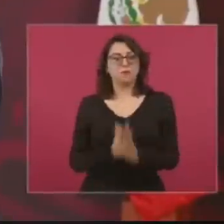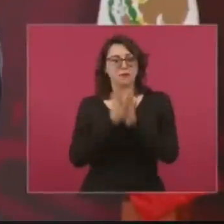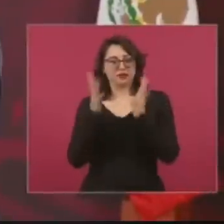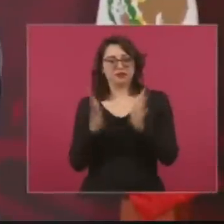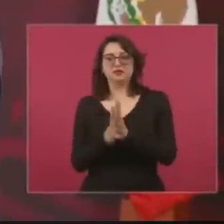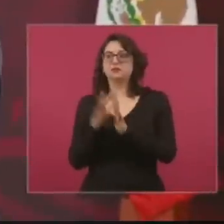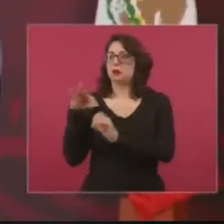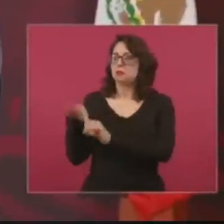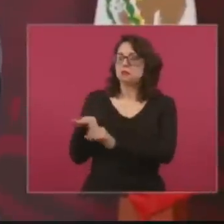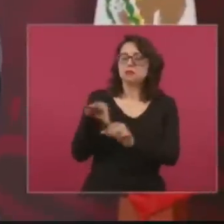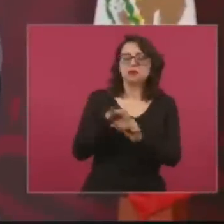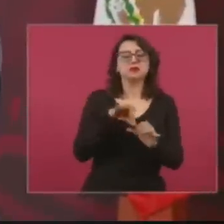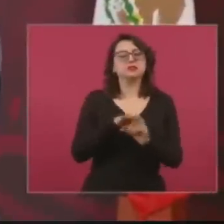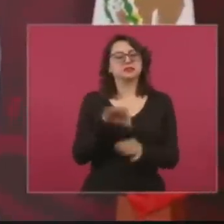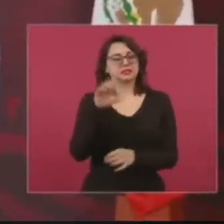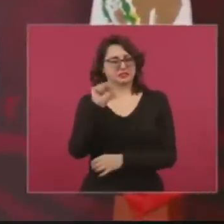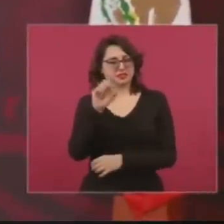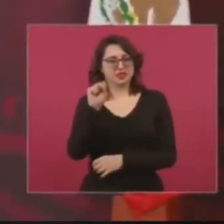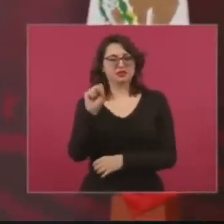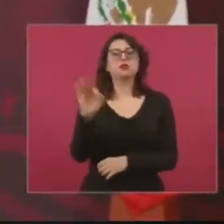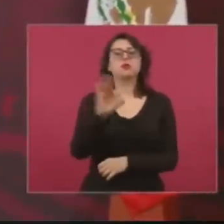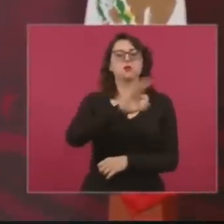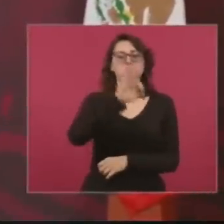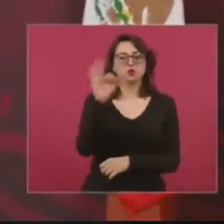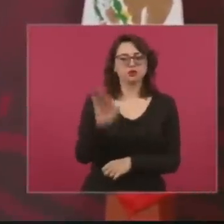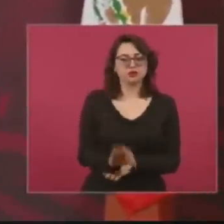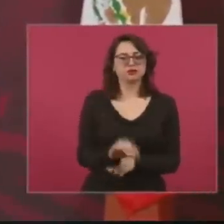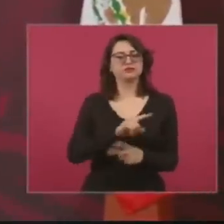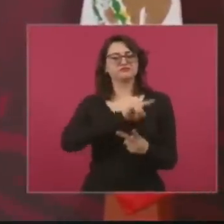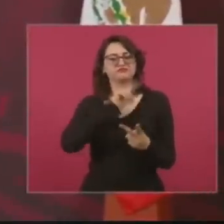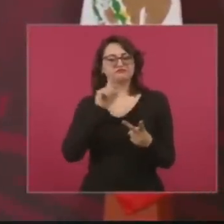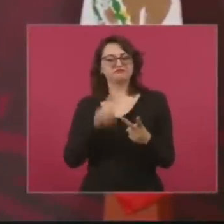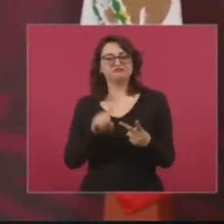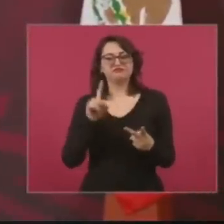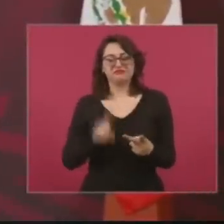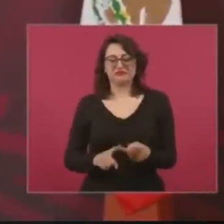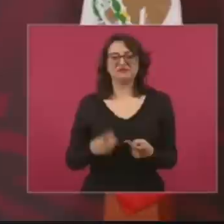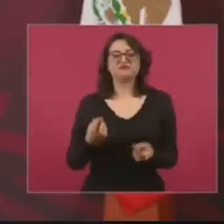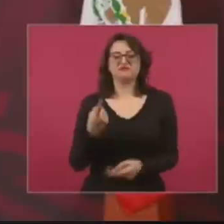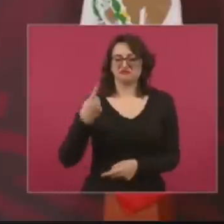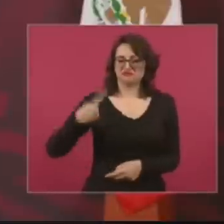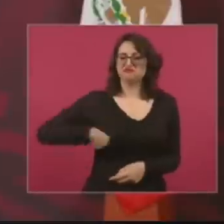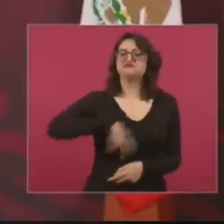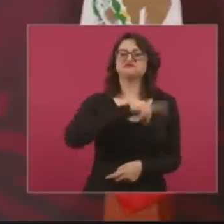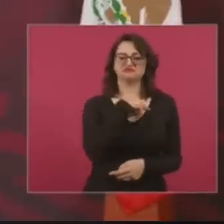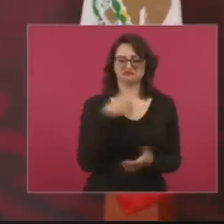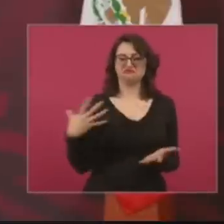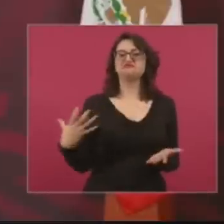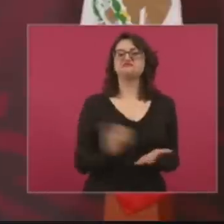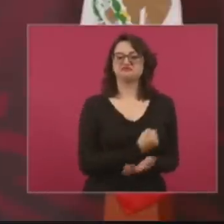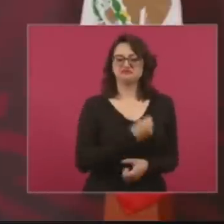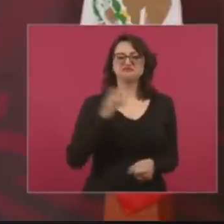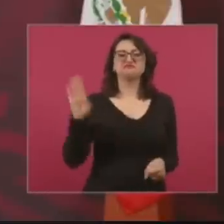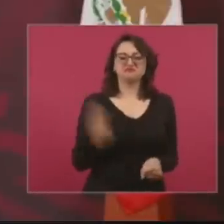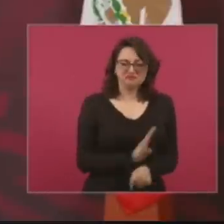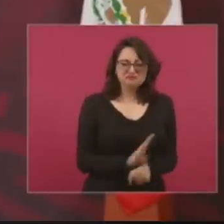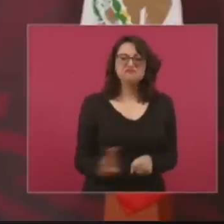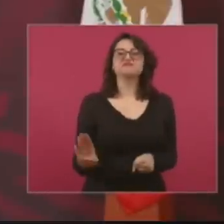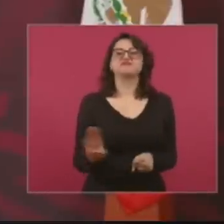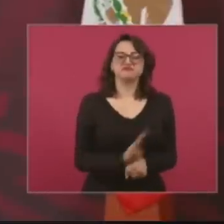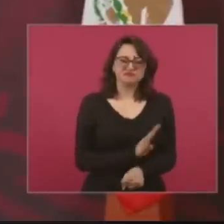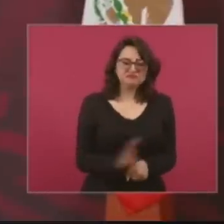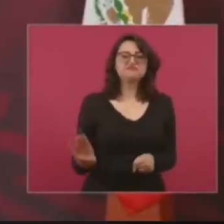de la población también parece ser que el resultado nos está favoreciendo muy muy